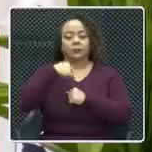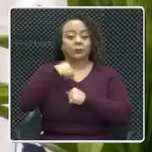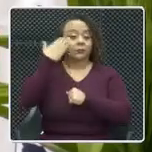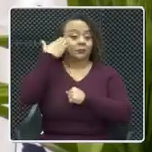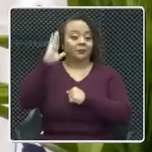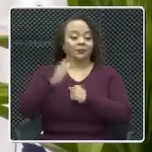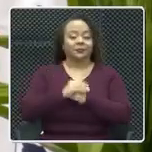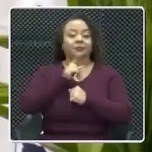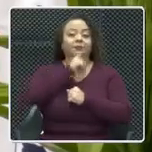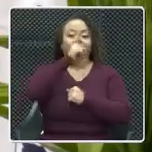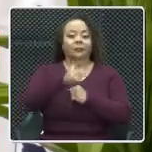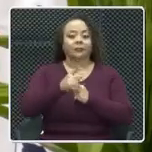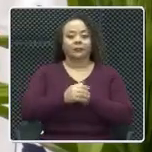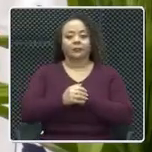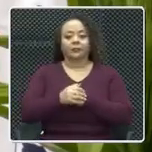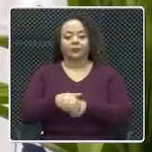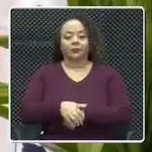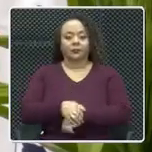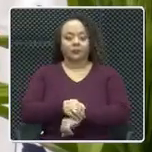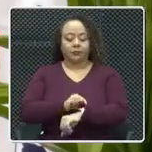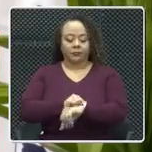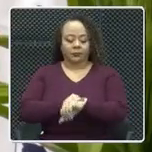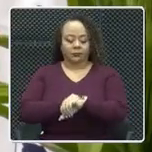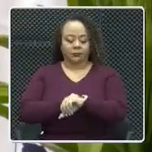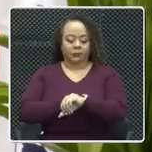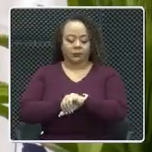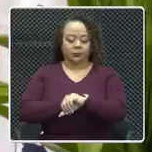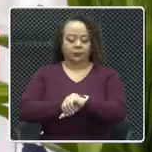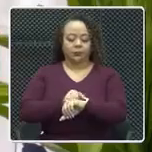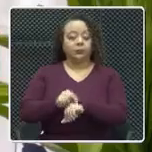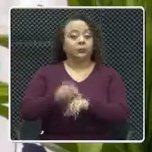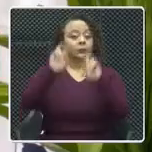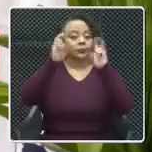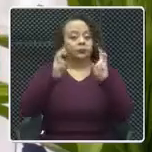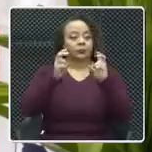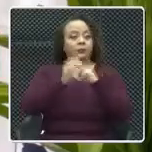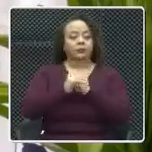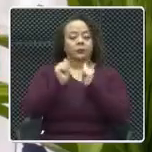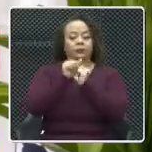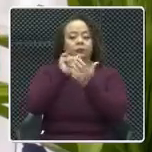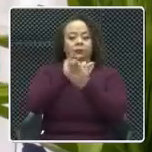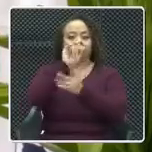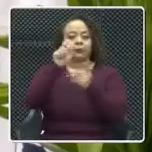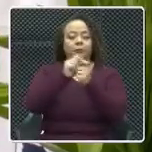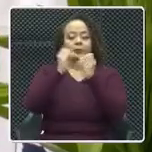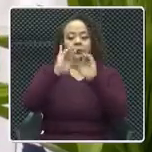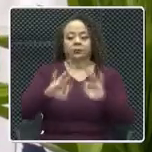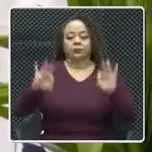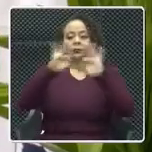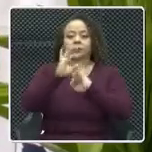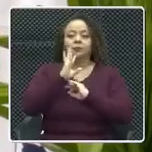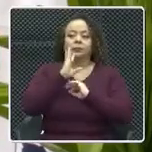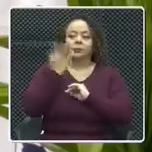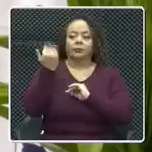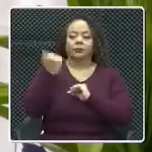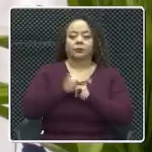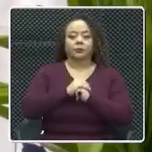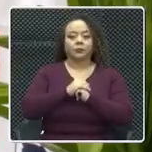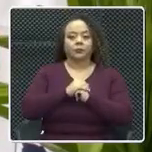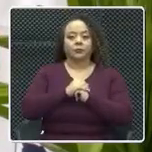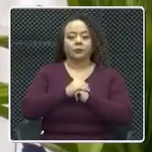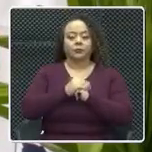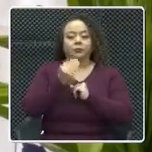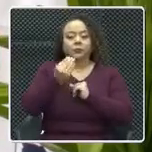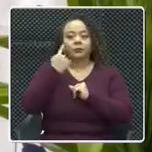desconocíamos realmente el tema a ese detalle, uh-huh. muy importante, que era lo que conversábamos ahora, ¿verdad? Uh-huh. Mucho es por